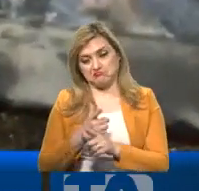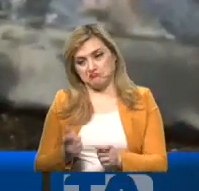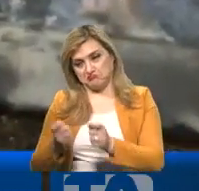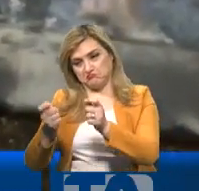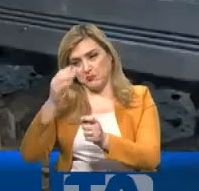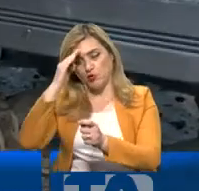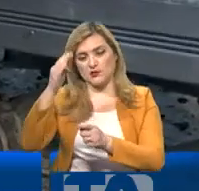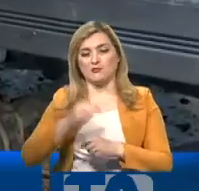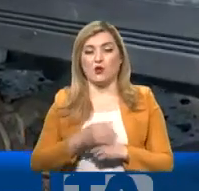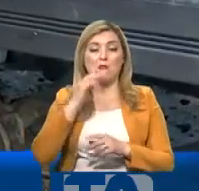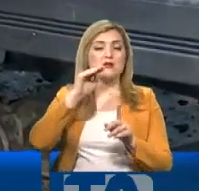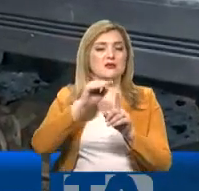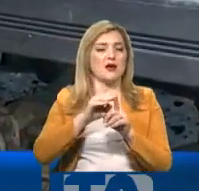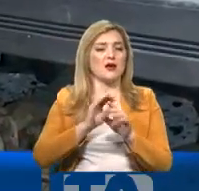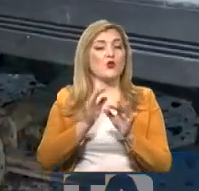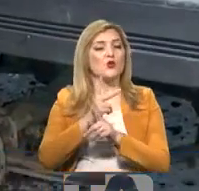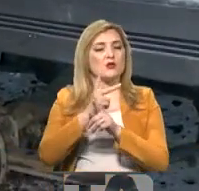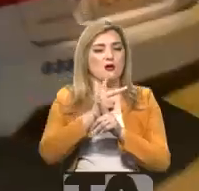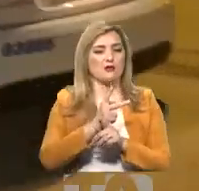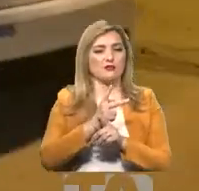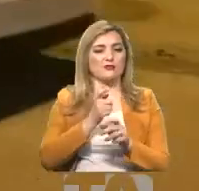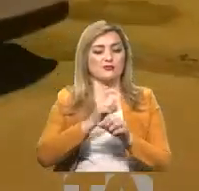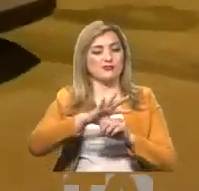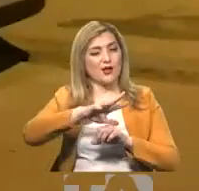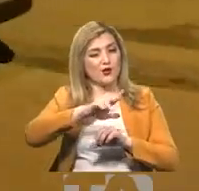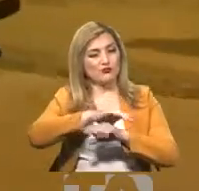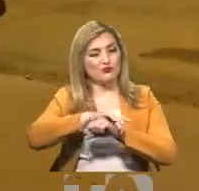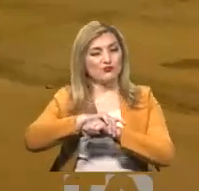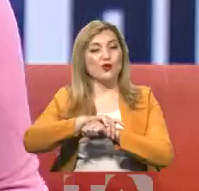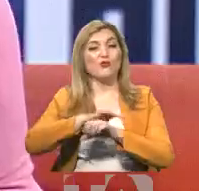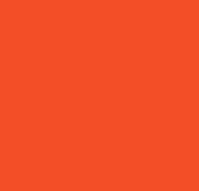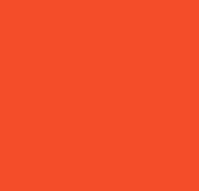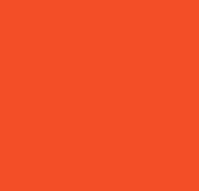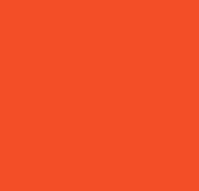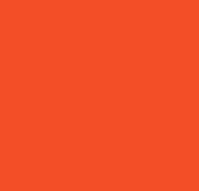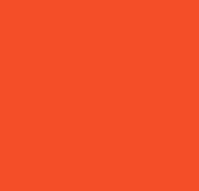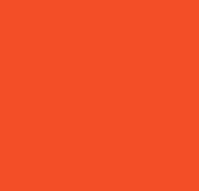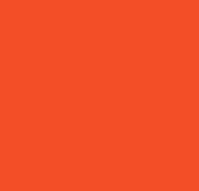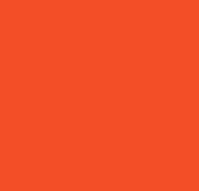ladrón quemado. En la provincia de La Azuay, Iván Rodríguez, 24 horas.